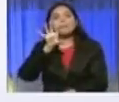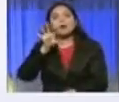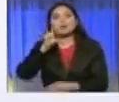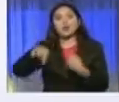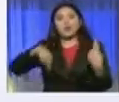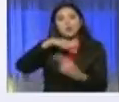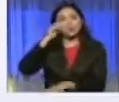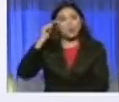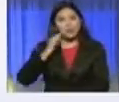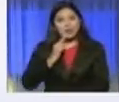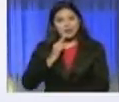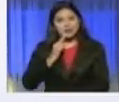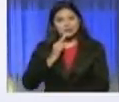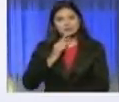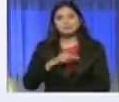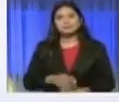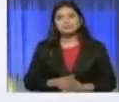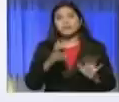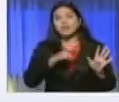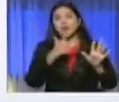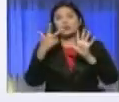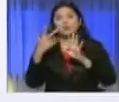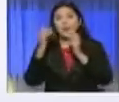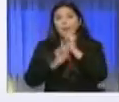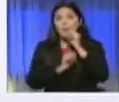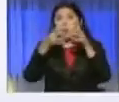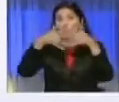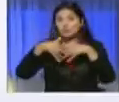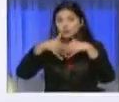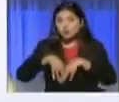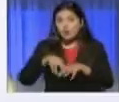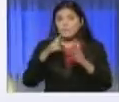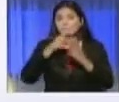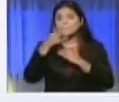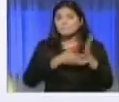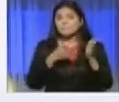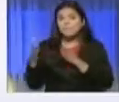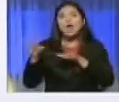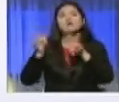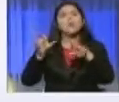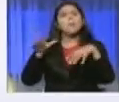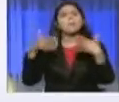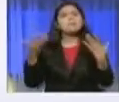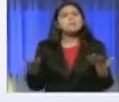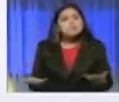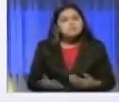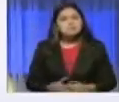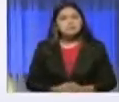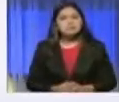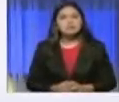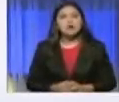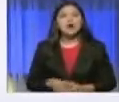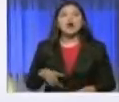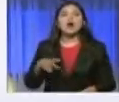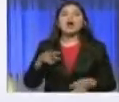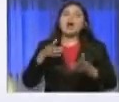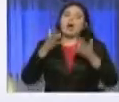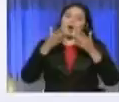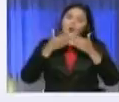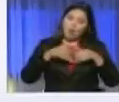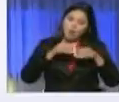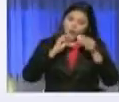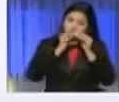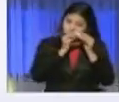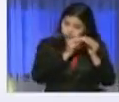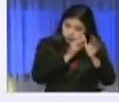revolución bolivariana, del octavo motor de la agenda económica bolivariana. El nuevo modelo es para ordenar,